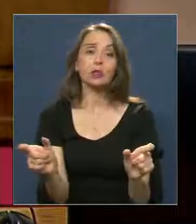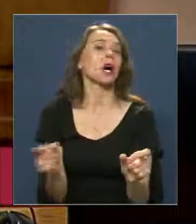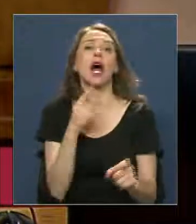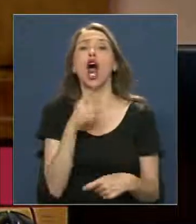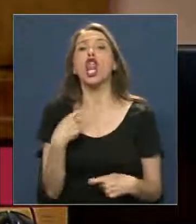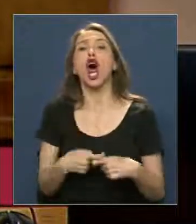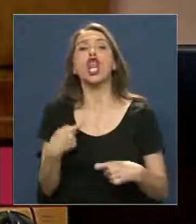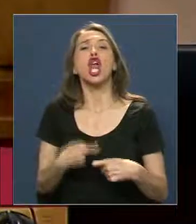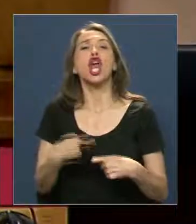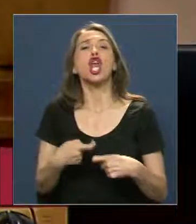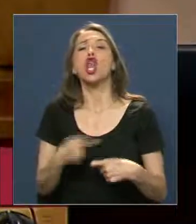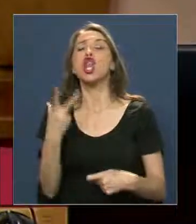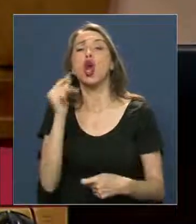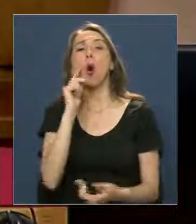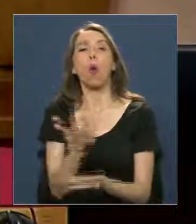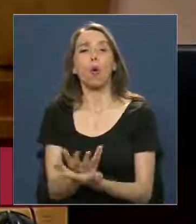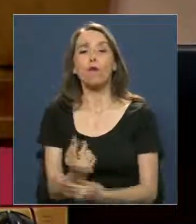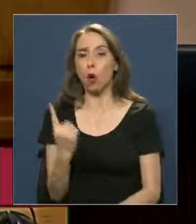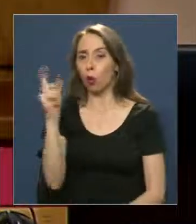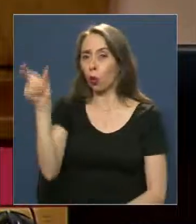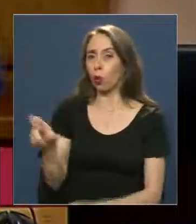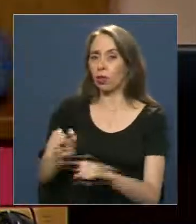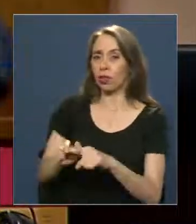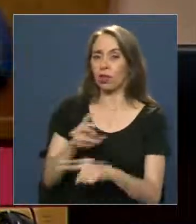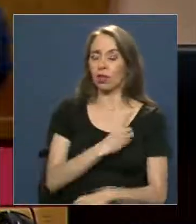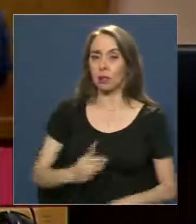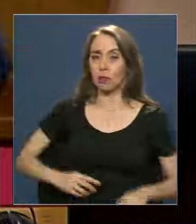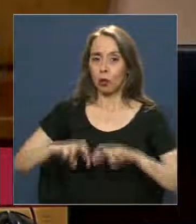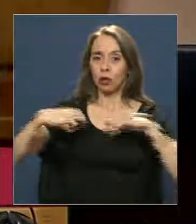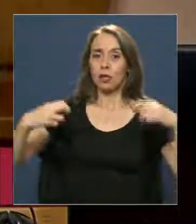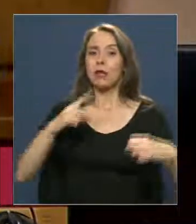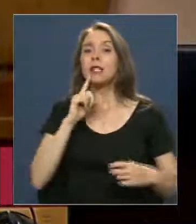negándolo. Acaba de ser un diputado acá hablando de